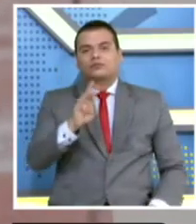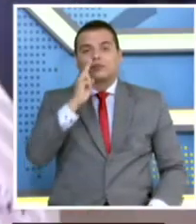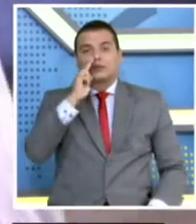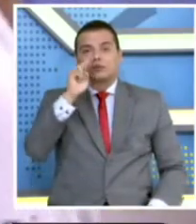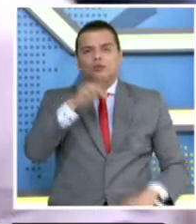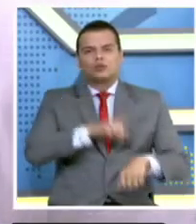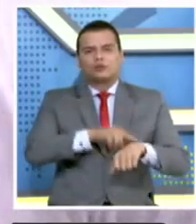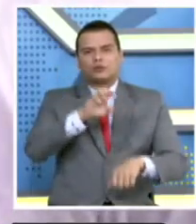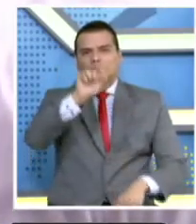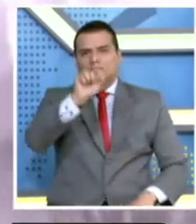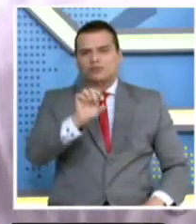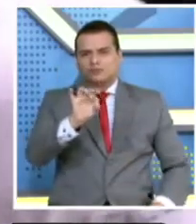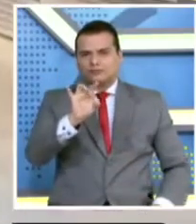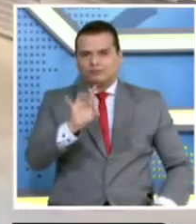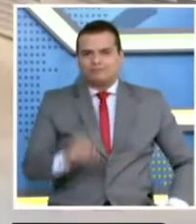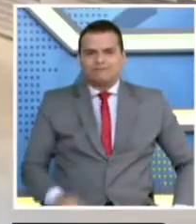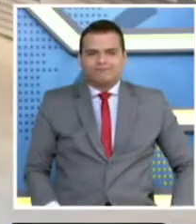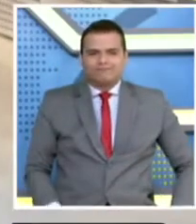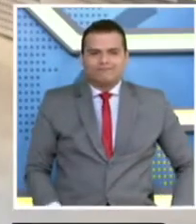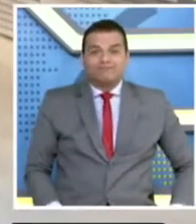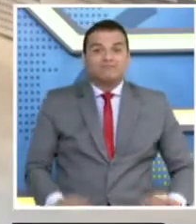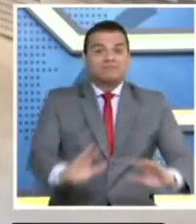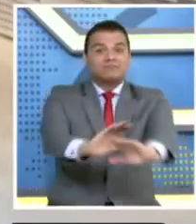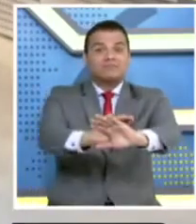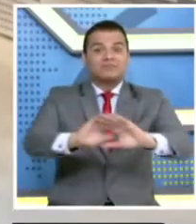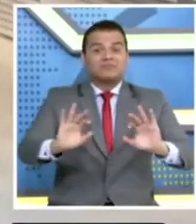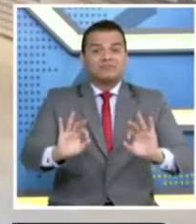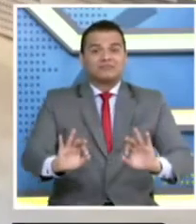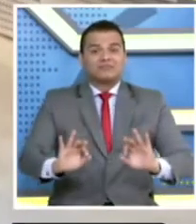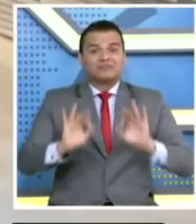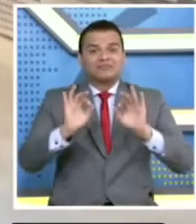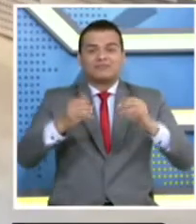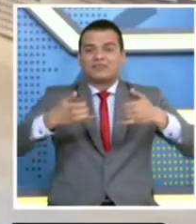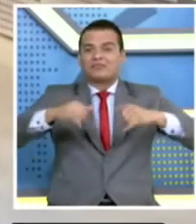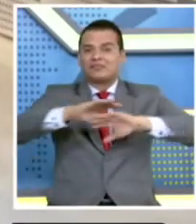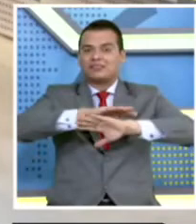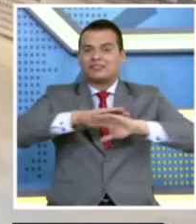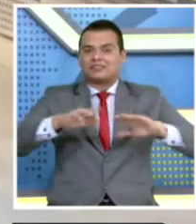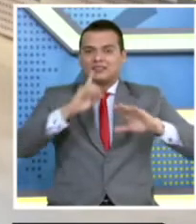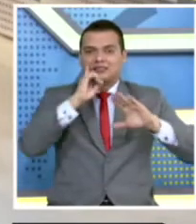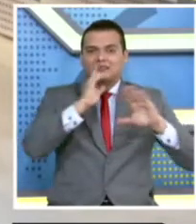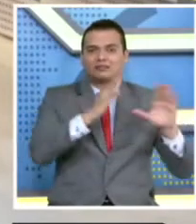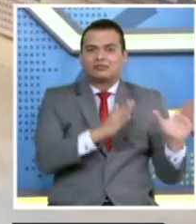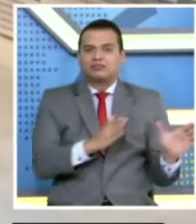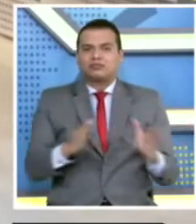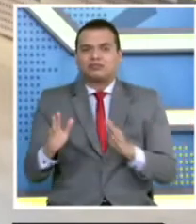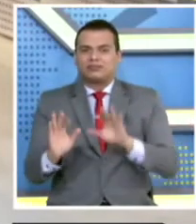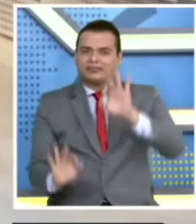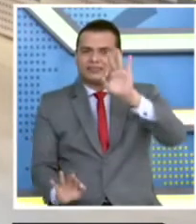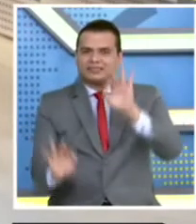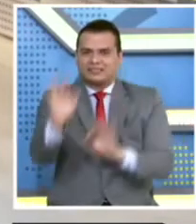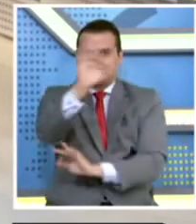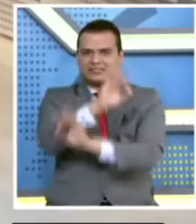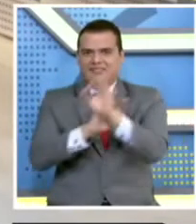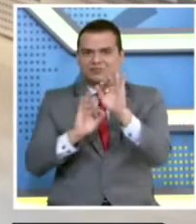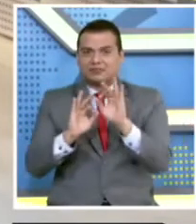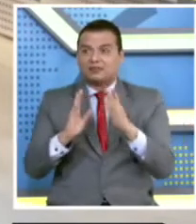a las 9:15 de la noche. Y con estos talentos de la región llegamos al final de nuestra emisión por el canal regional